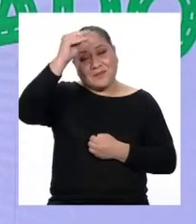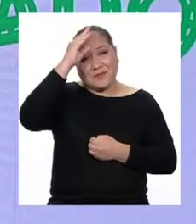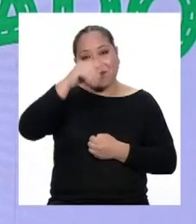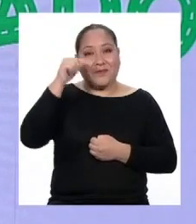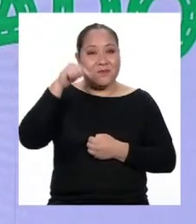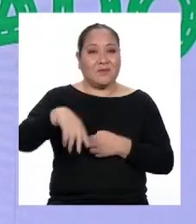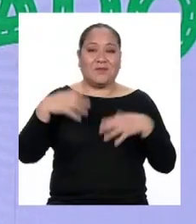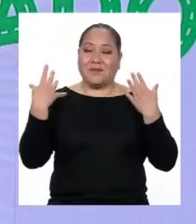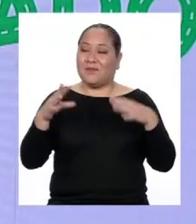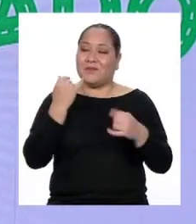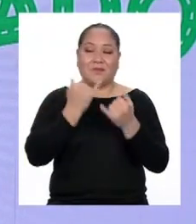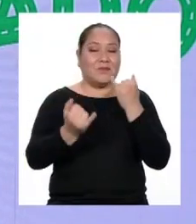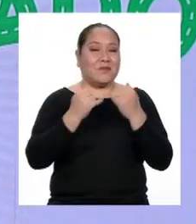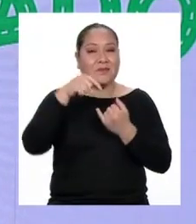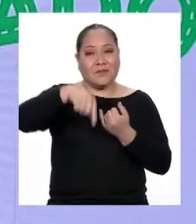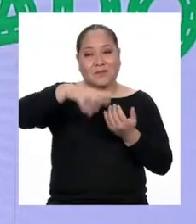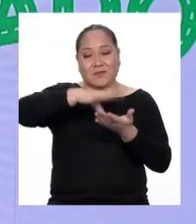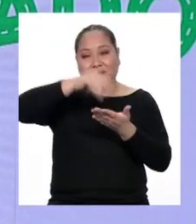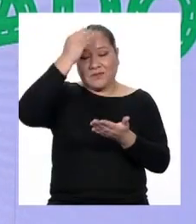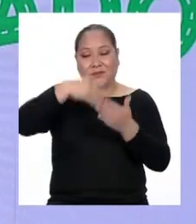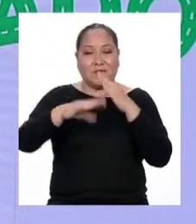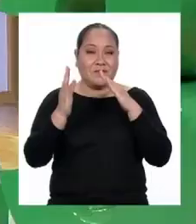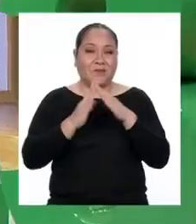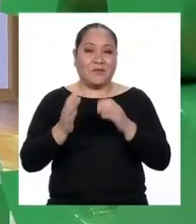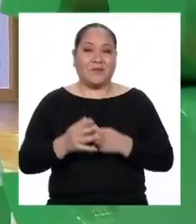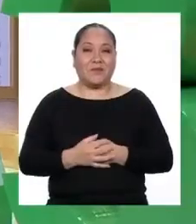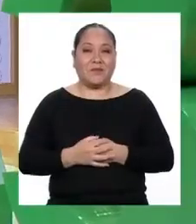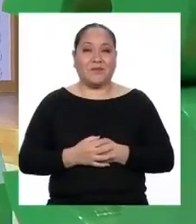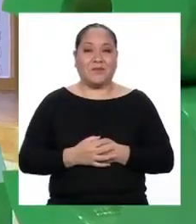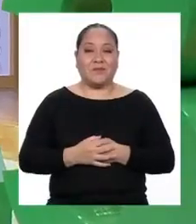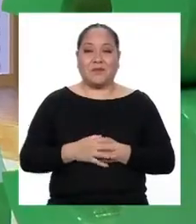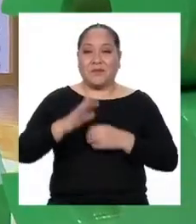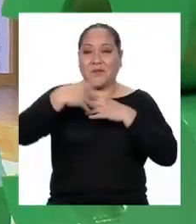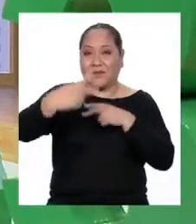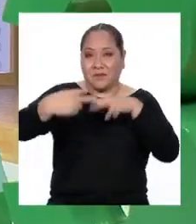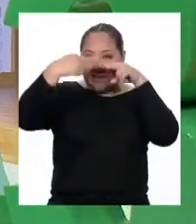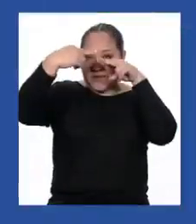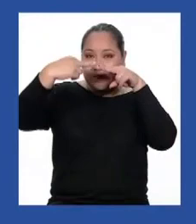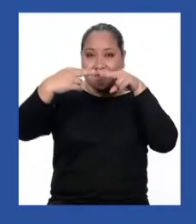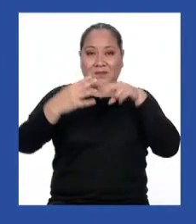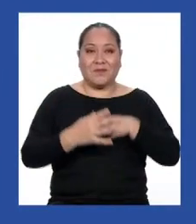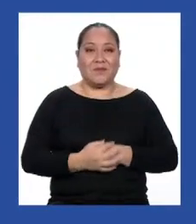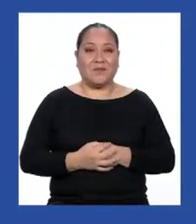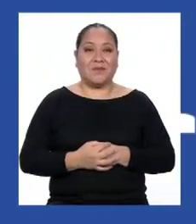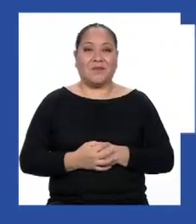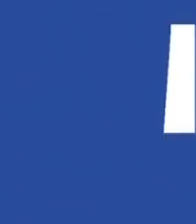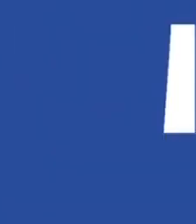esto ha sido todo por hoy en Aprendo en Casa. Nos vemos pronto.